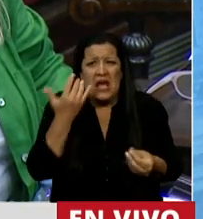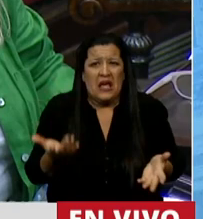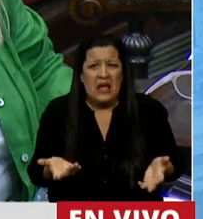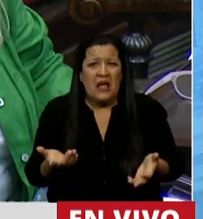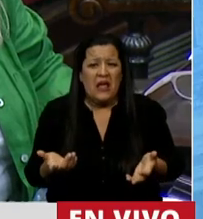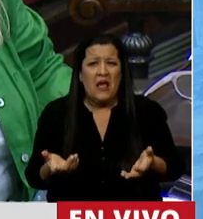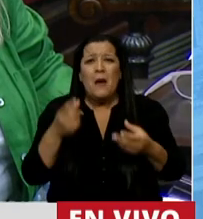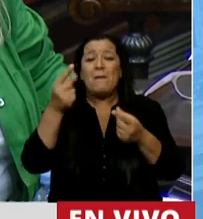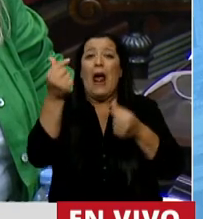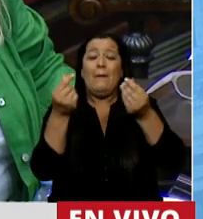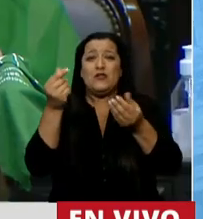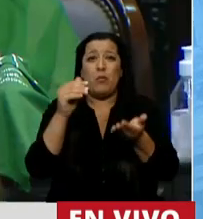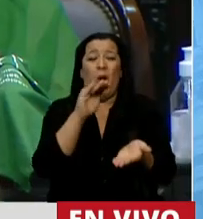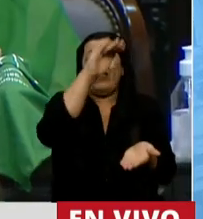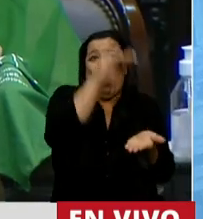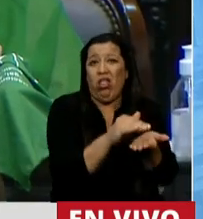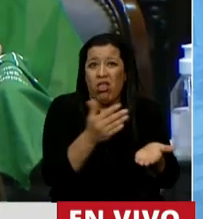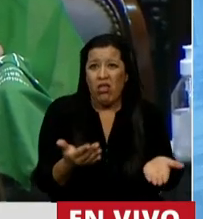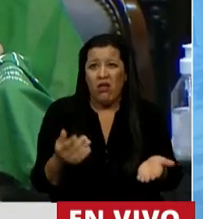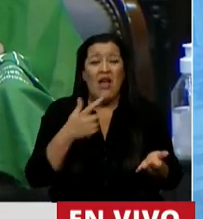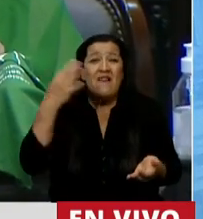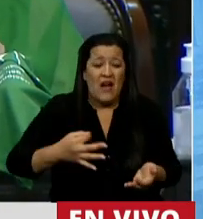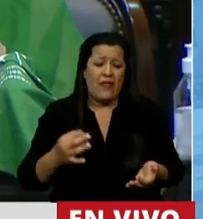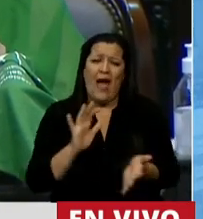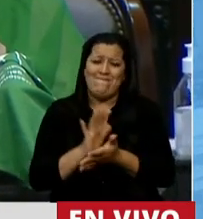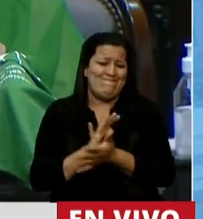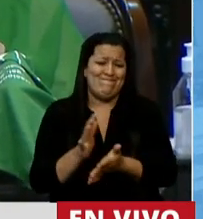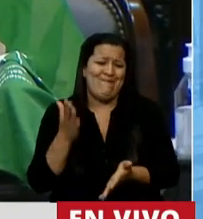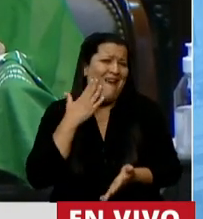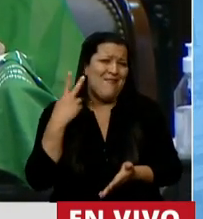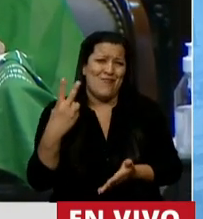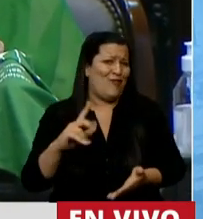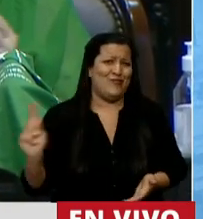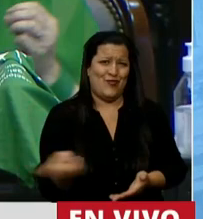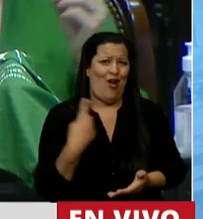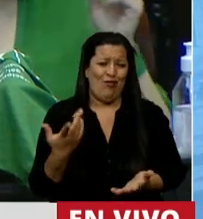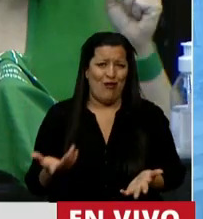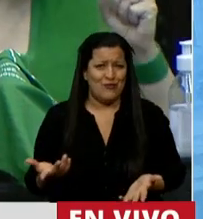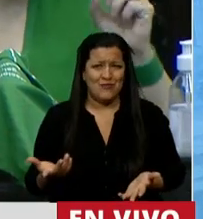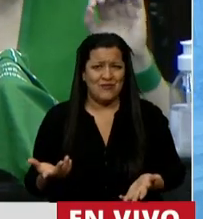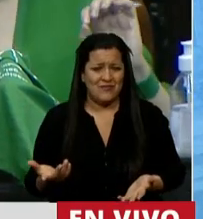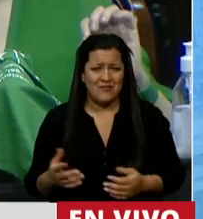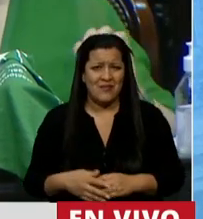las partidas presupuestarias? De verdad que hay un doble discurso y